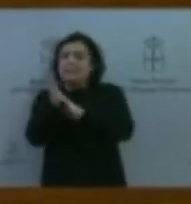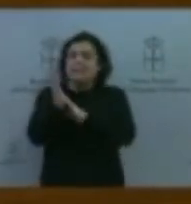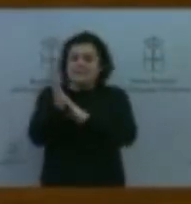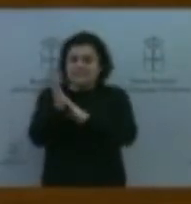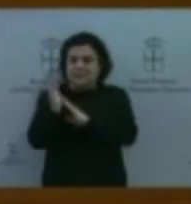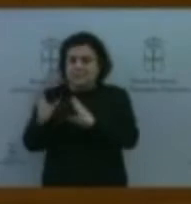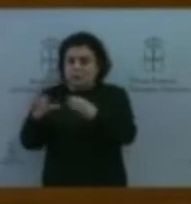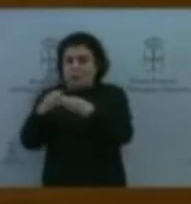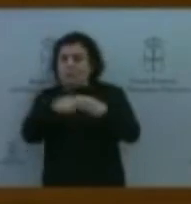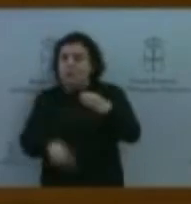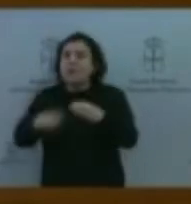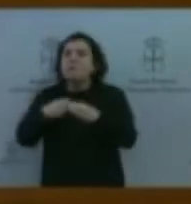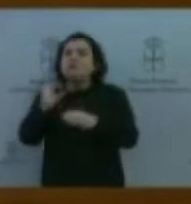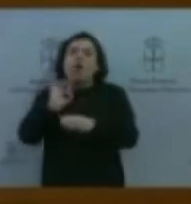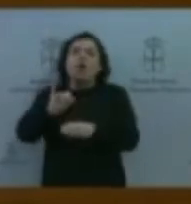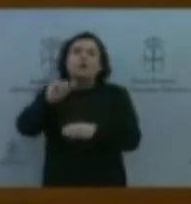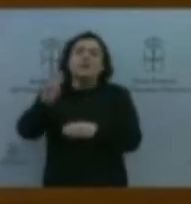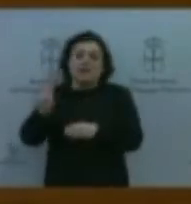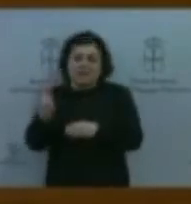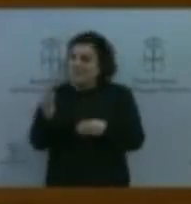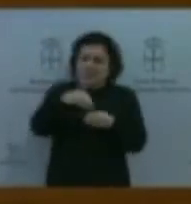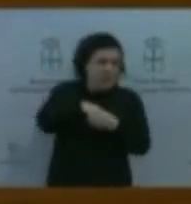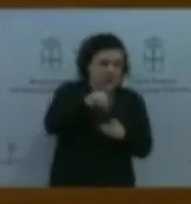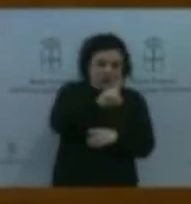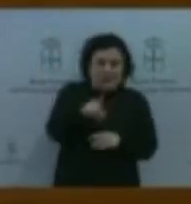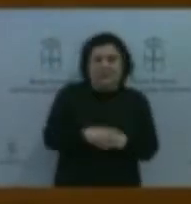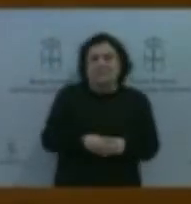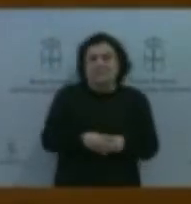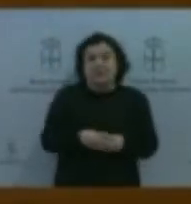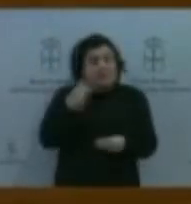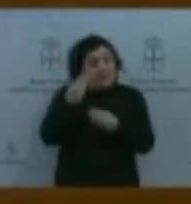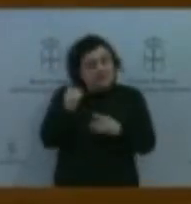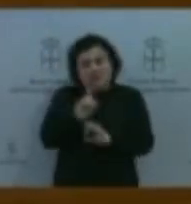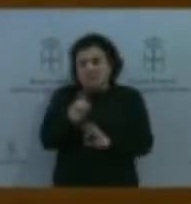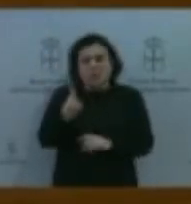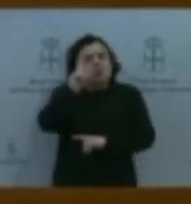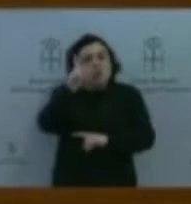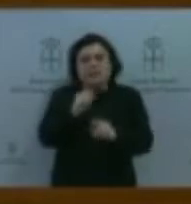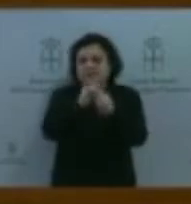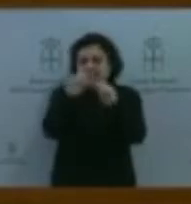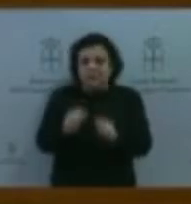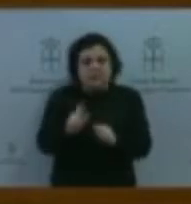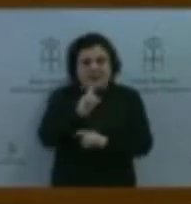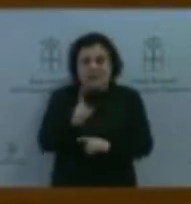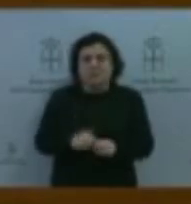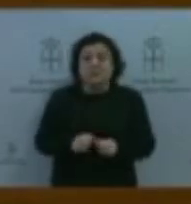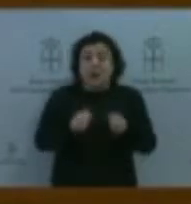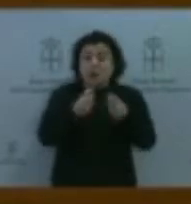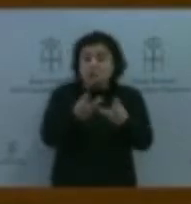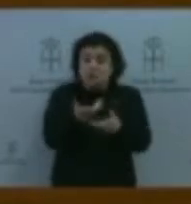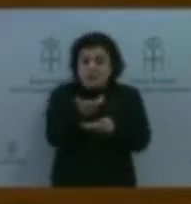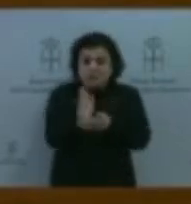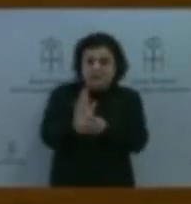Nosotros creemos que esa no es la alternativa, que los números están encima de la mesa y que la sociedad demanda avanzar. Un acuerdo